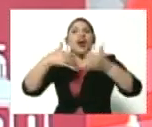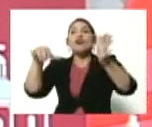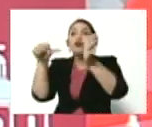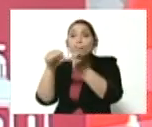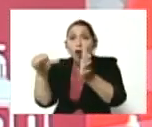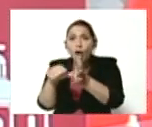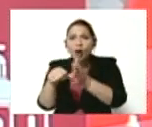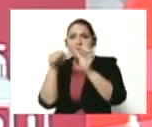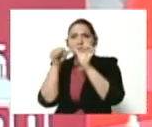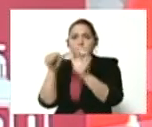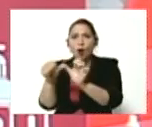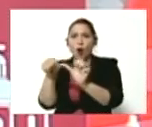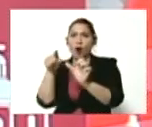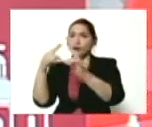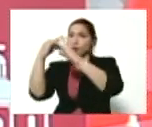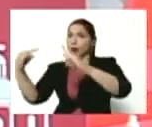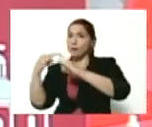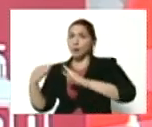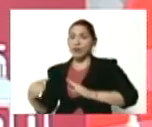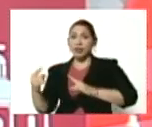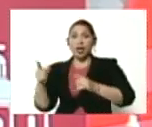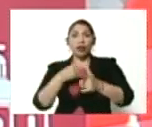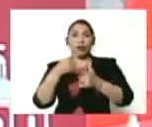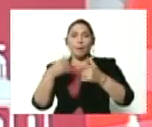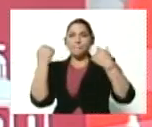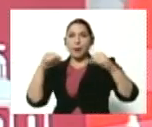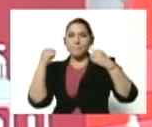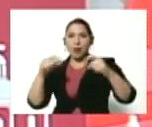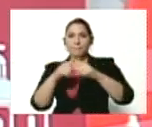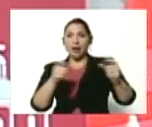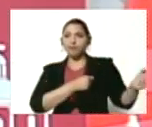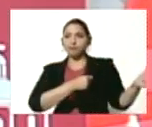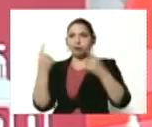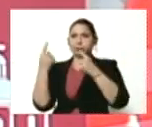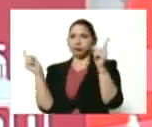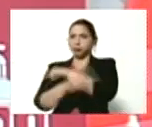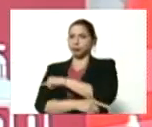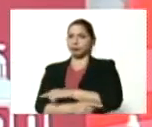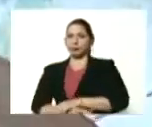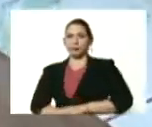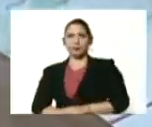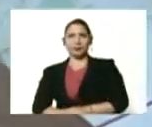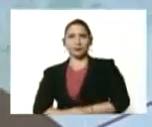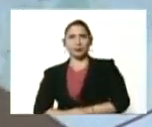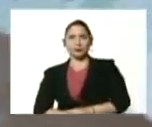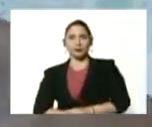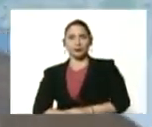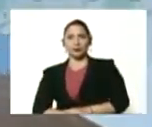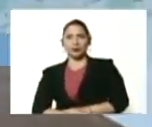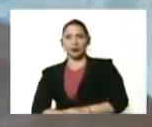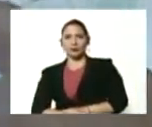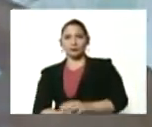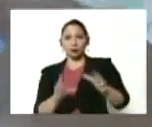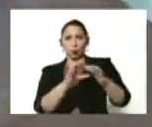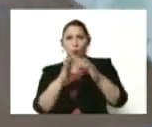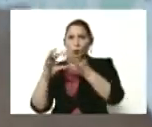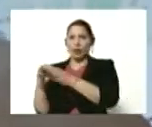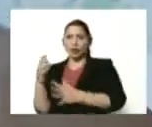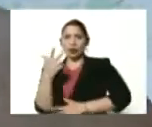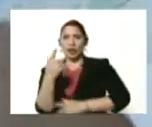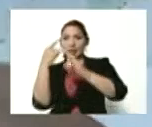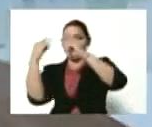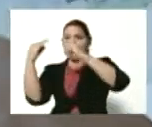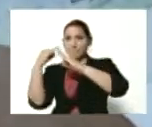de esos campamentos, entonces se prepararon para la mudanza. uniendo los tres campamentos